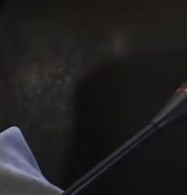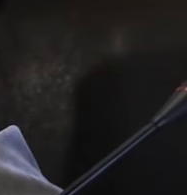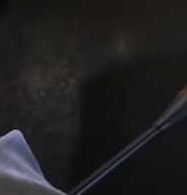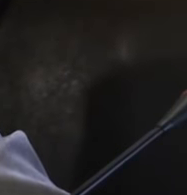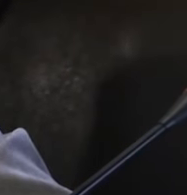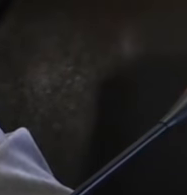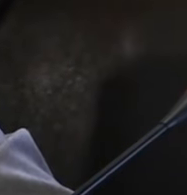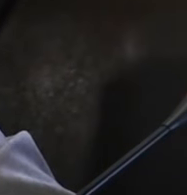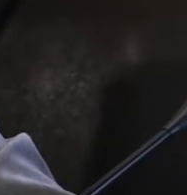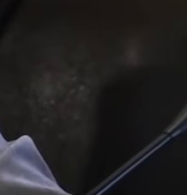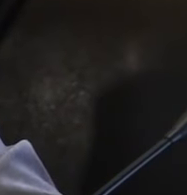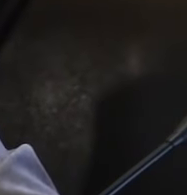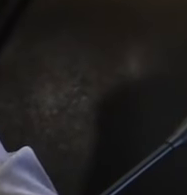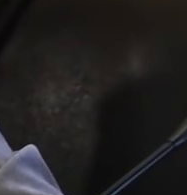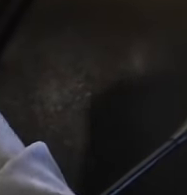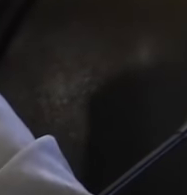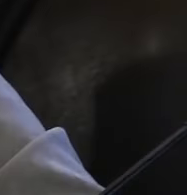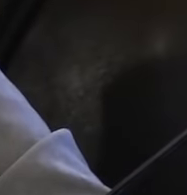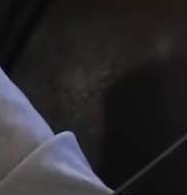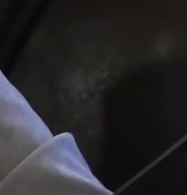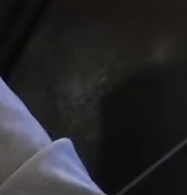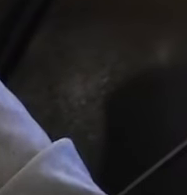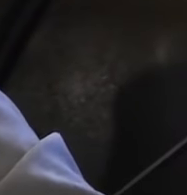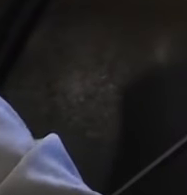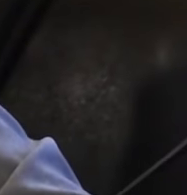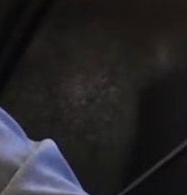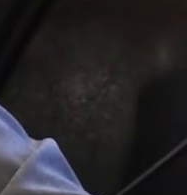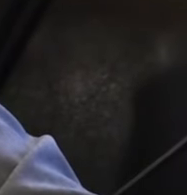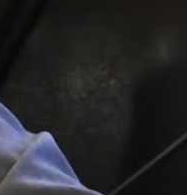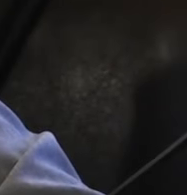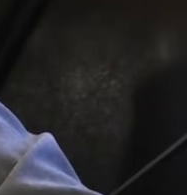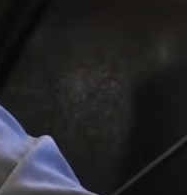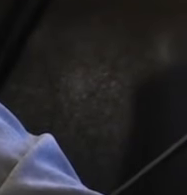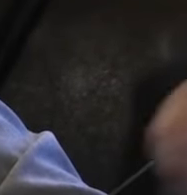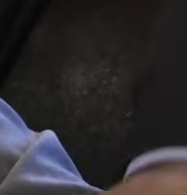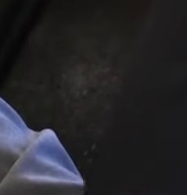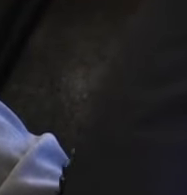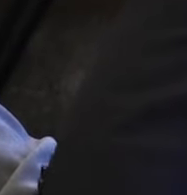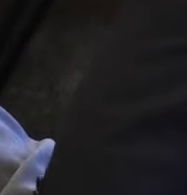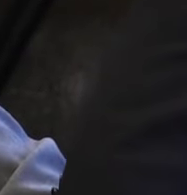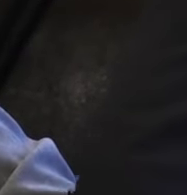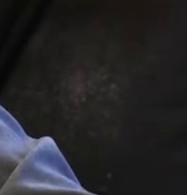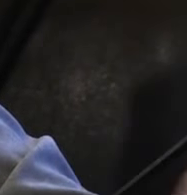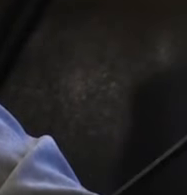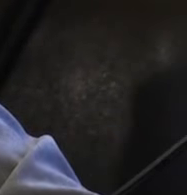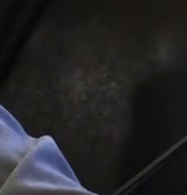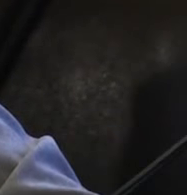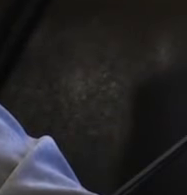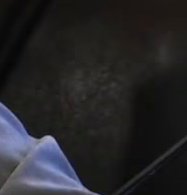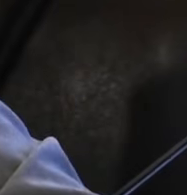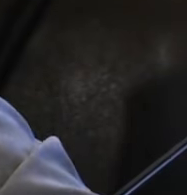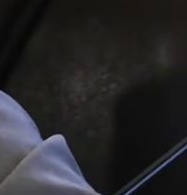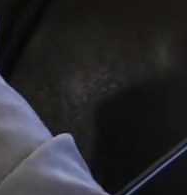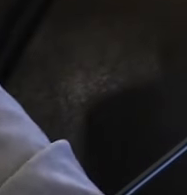representantes de la sociedad civil que solicitaron esta audiencia. Y cuando